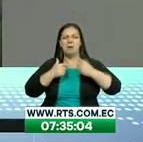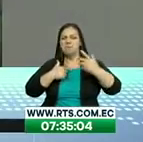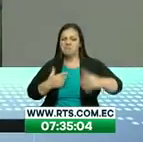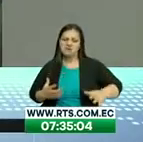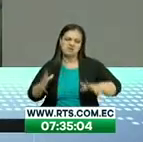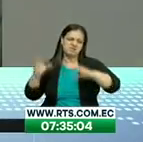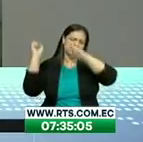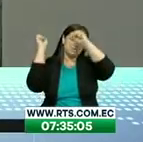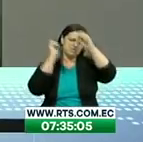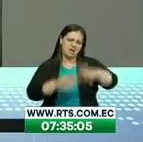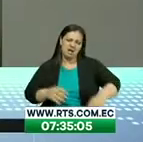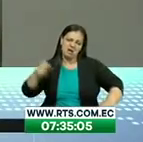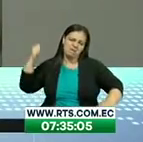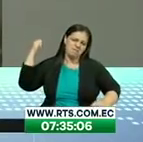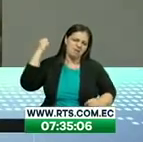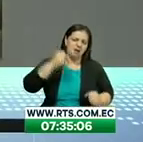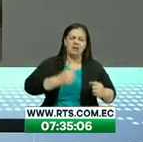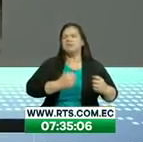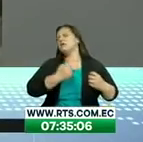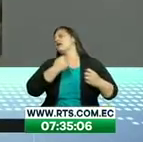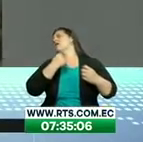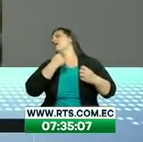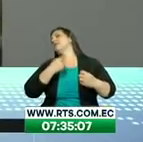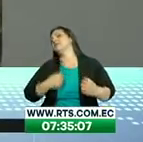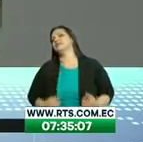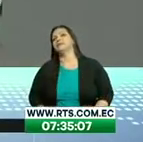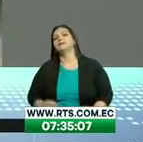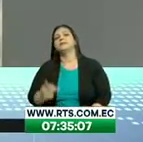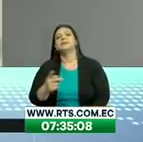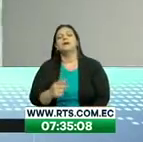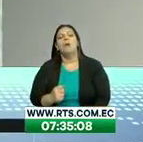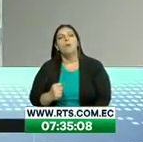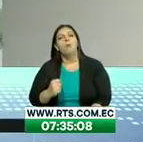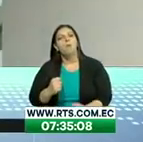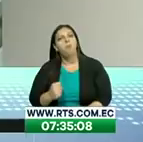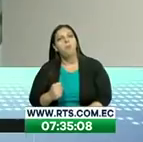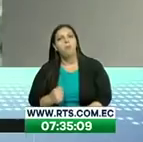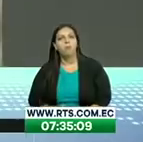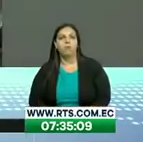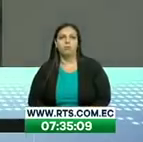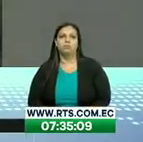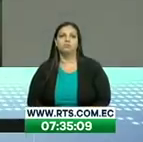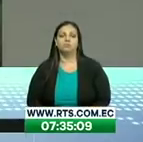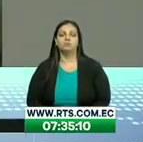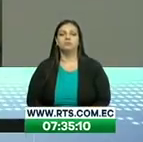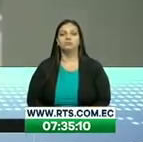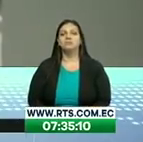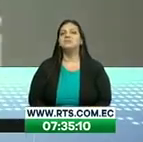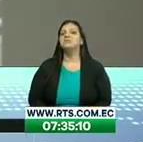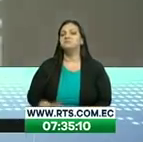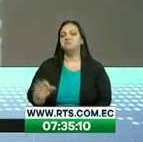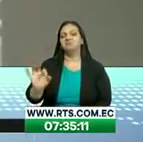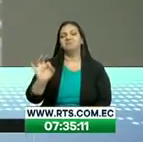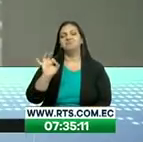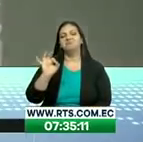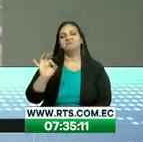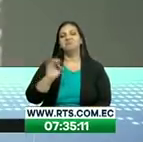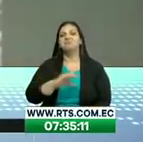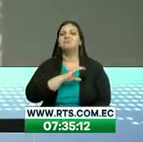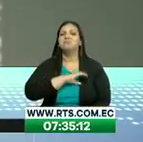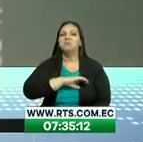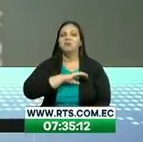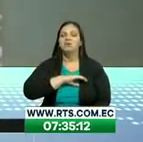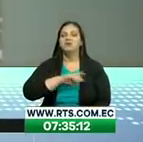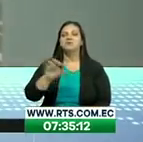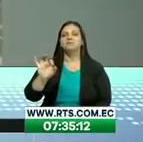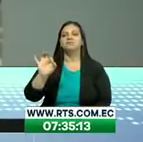pero muy bueno que hace la gobernación a estos valerosos gendarmes que exponieron, como digo, su vida para dar el orden y la integridad de todos